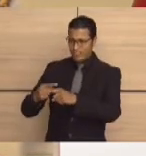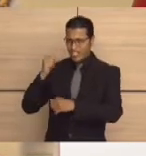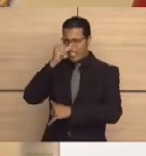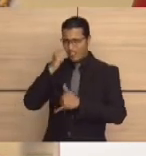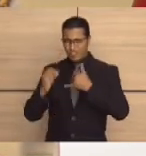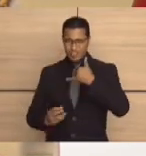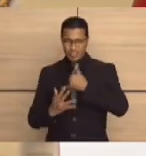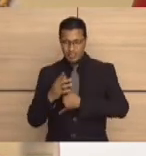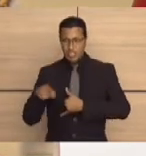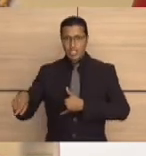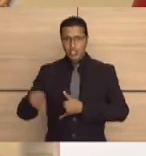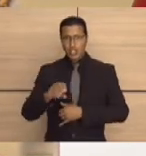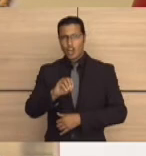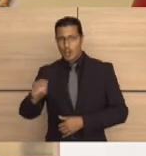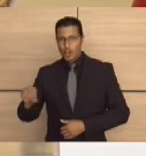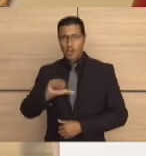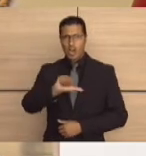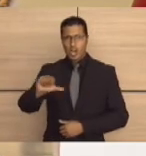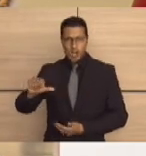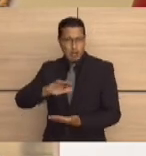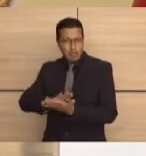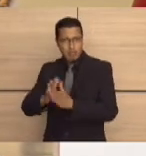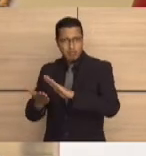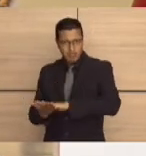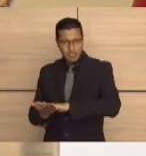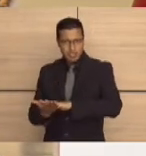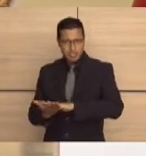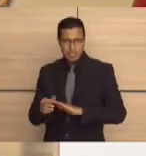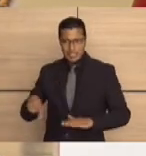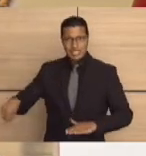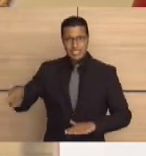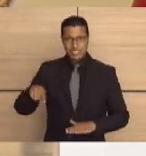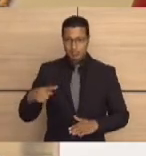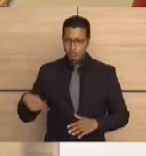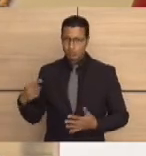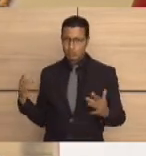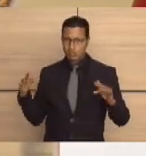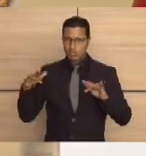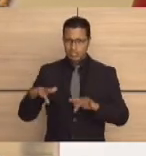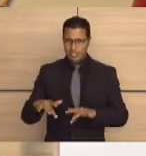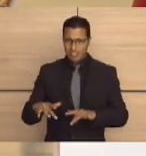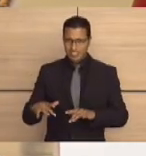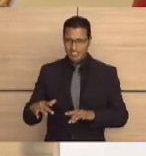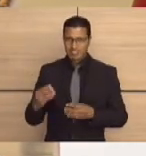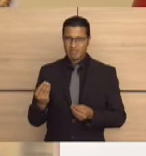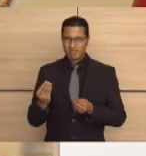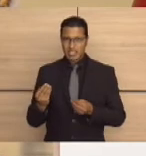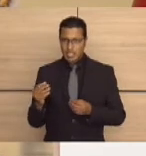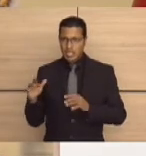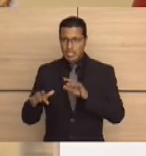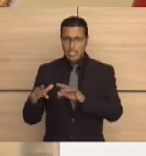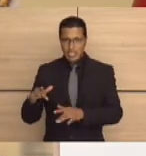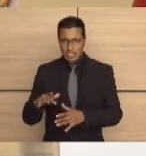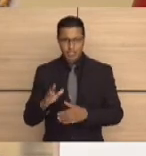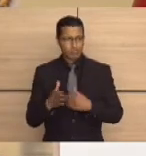somos hombres y mujeres de paz. Y cuando llegamos a este territorio, llegamos, a pesar de ser